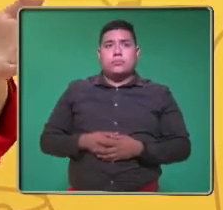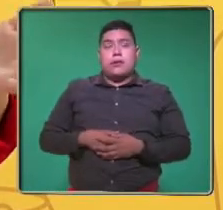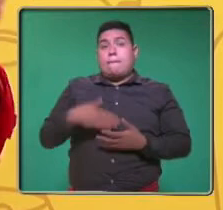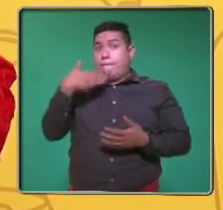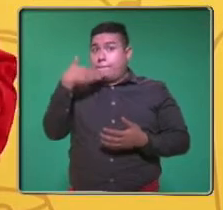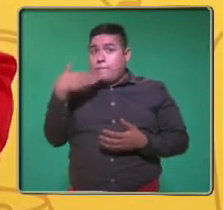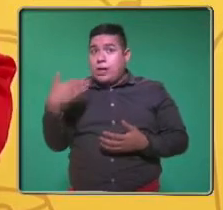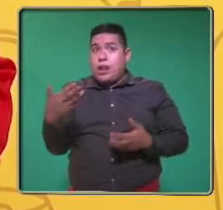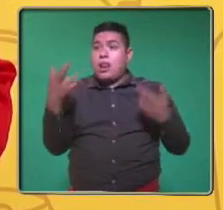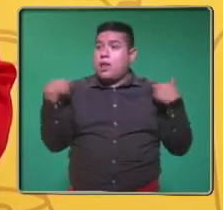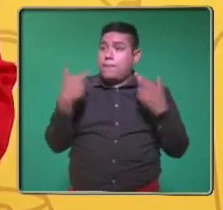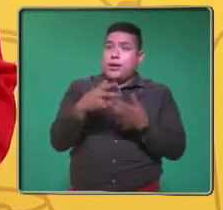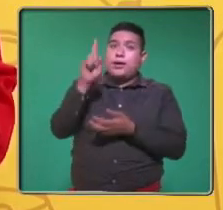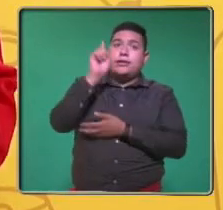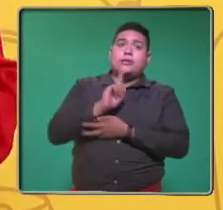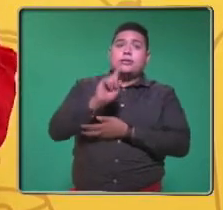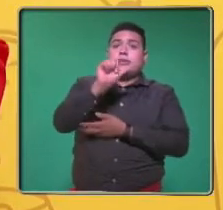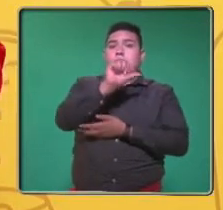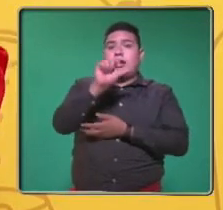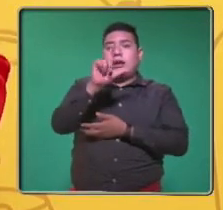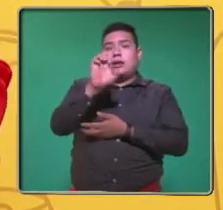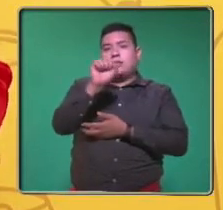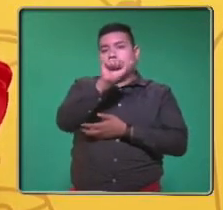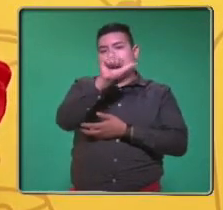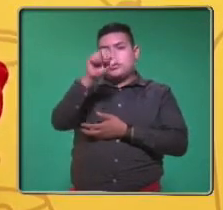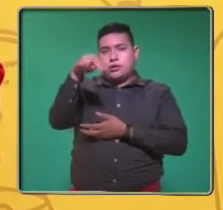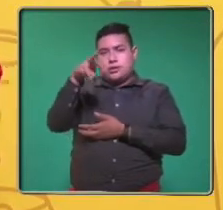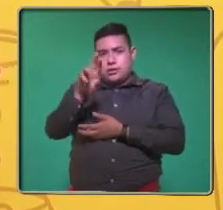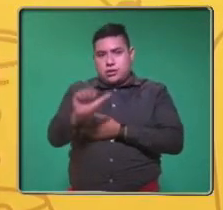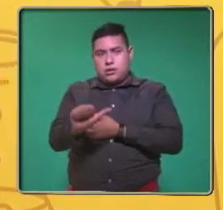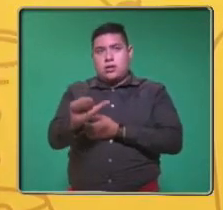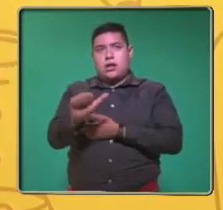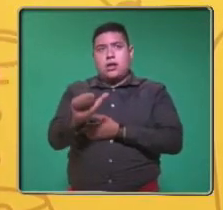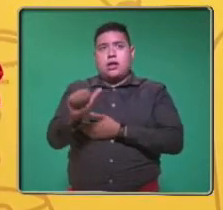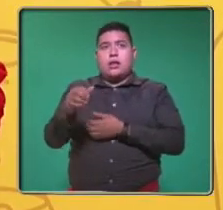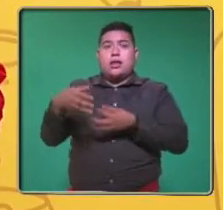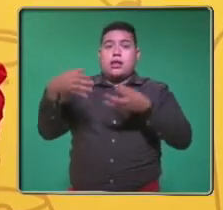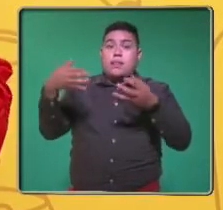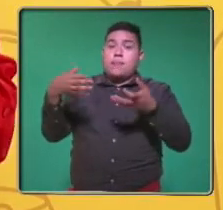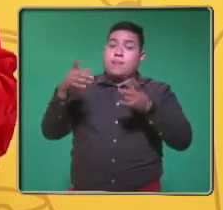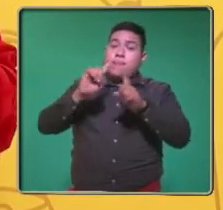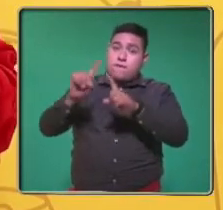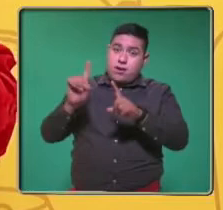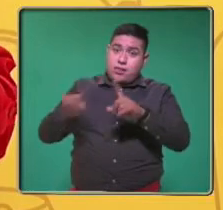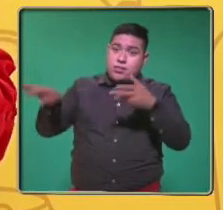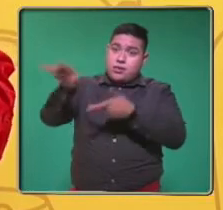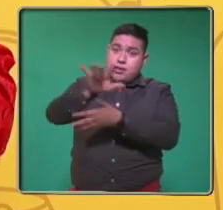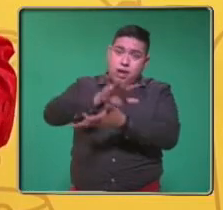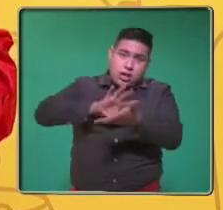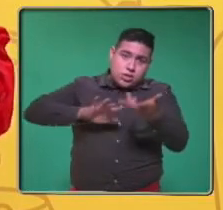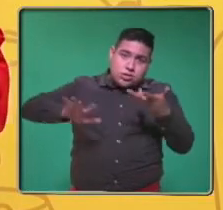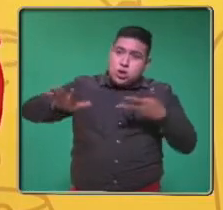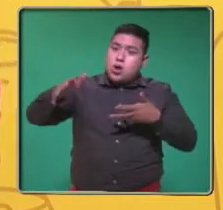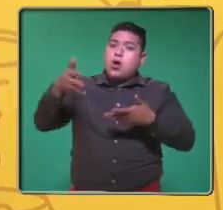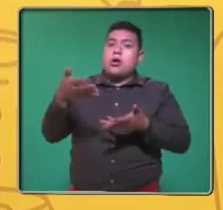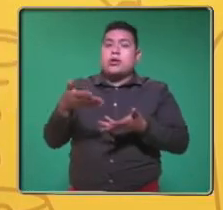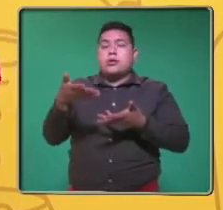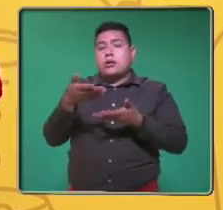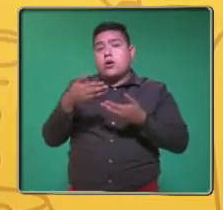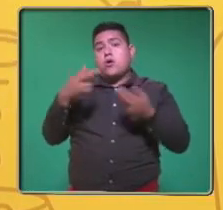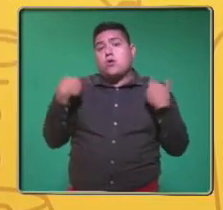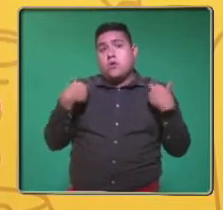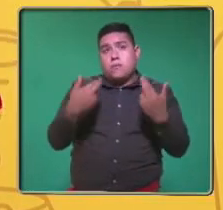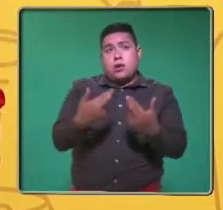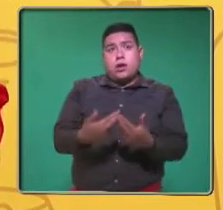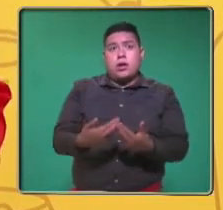bueno, la maestra Alessandra ahorita también hacía un poquito de referencia en establecer relaciones positivas con los maestros y